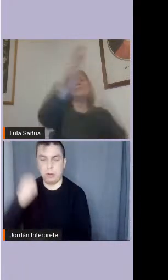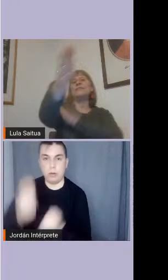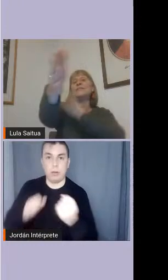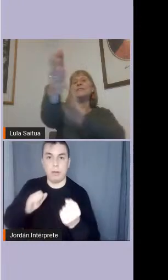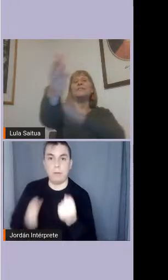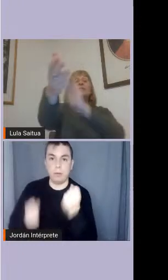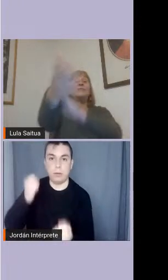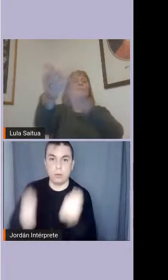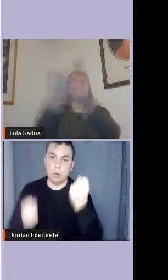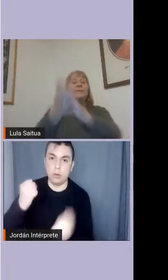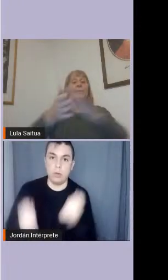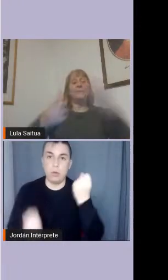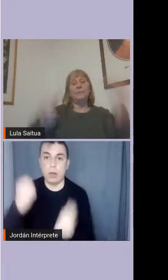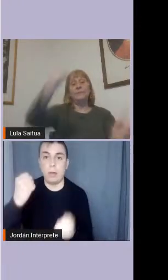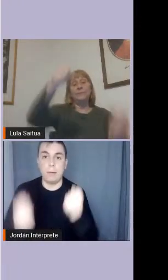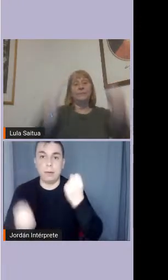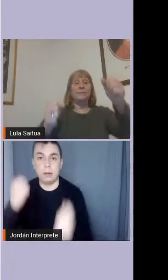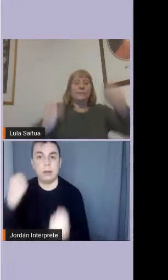estación.